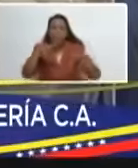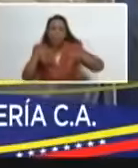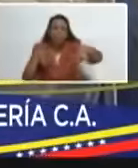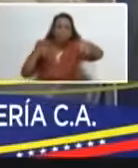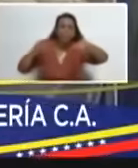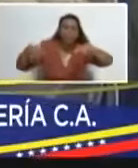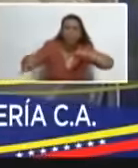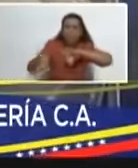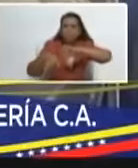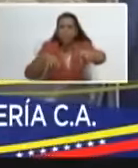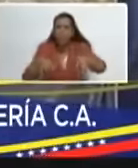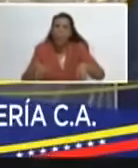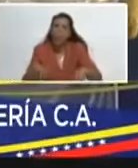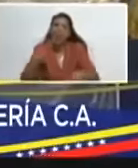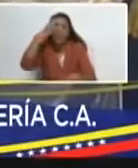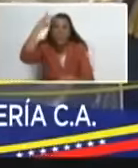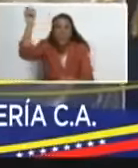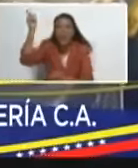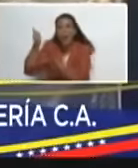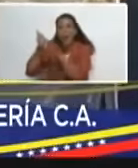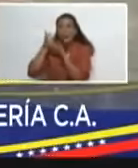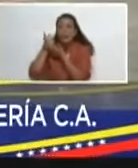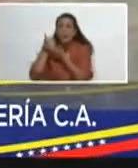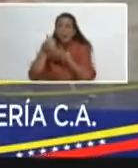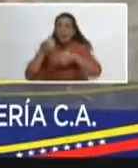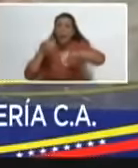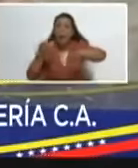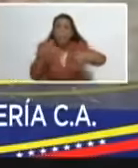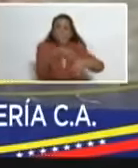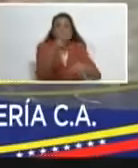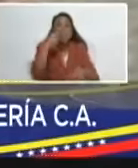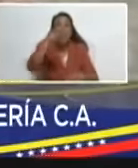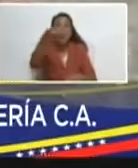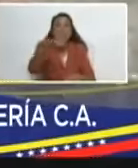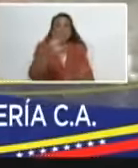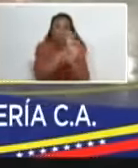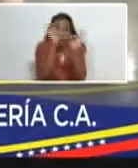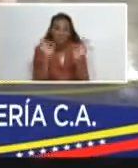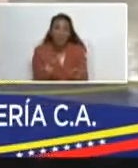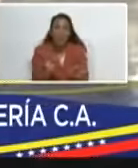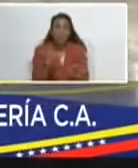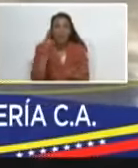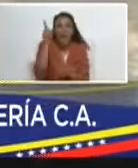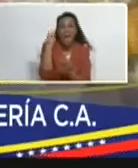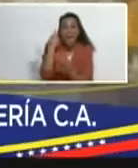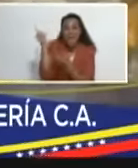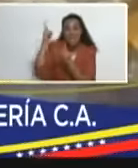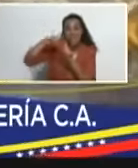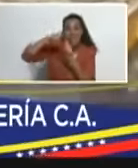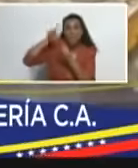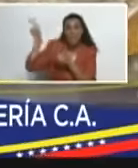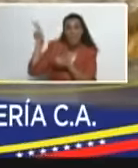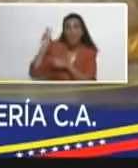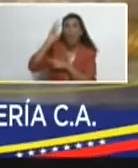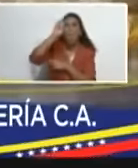Pero presidente, Dios tan bueno, y con la política implementada por el gobierno nacional, por el ministro,